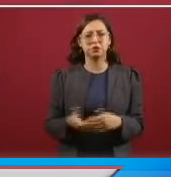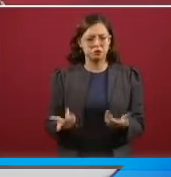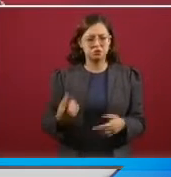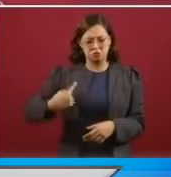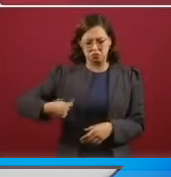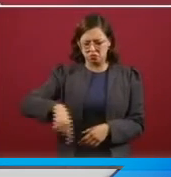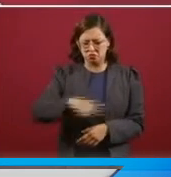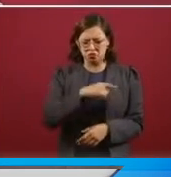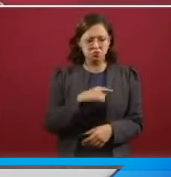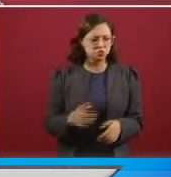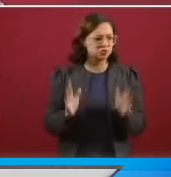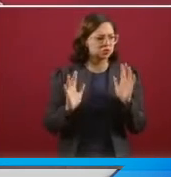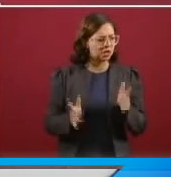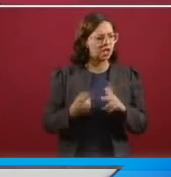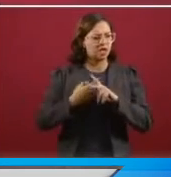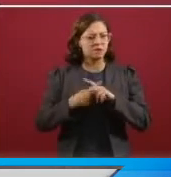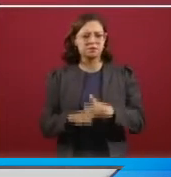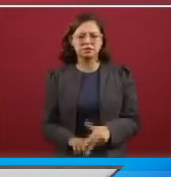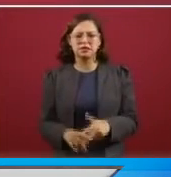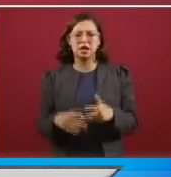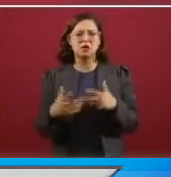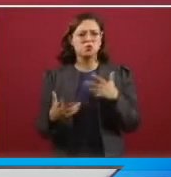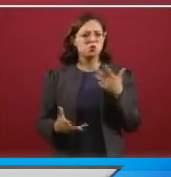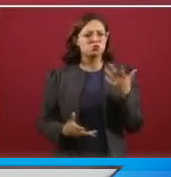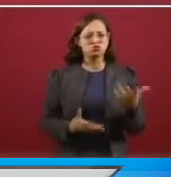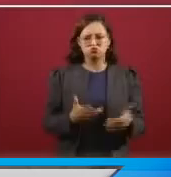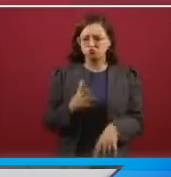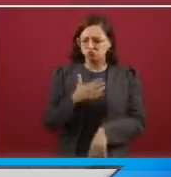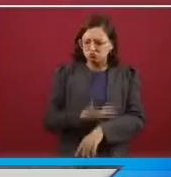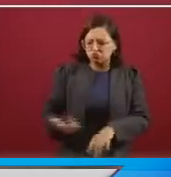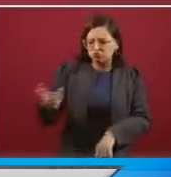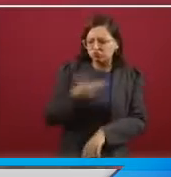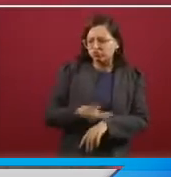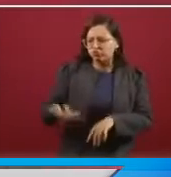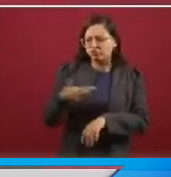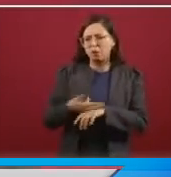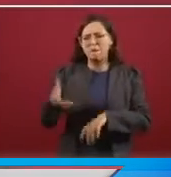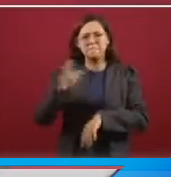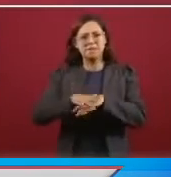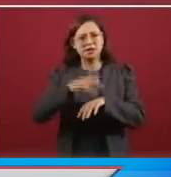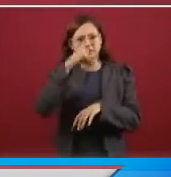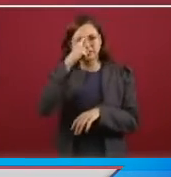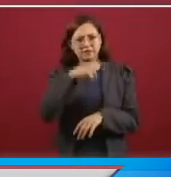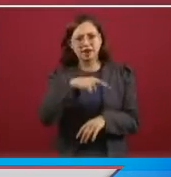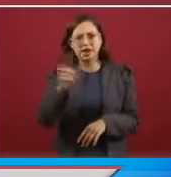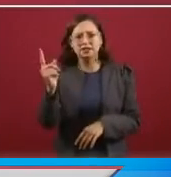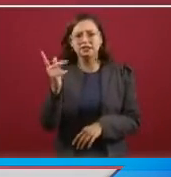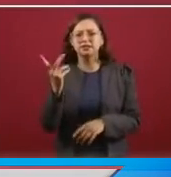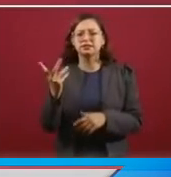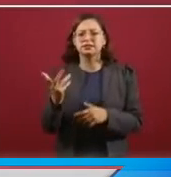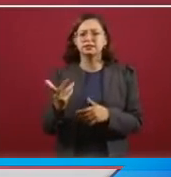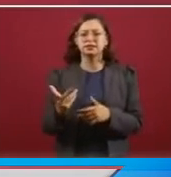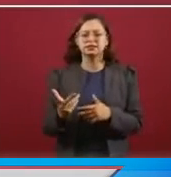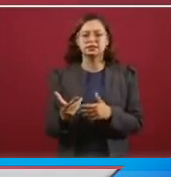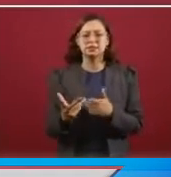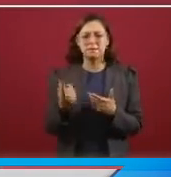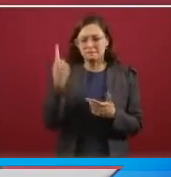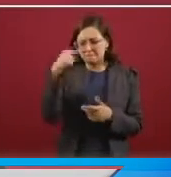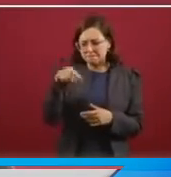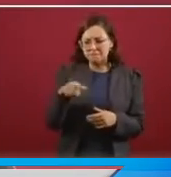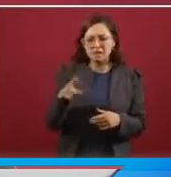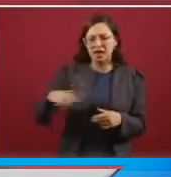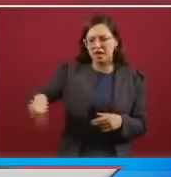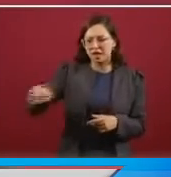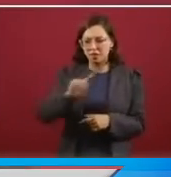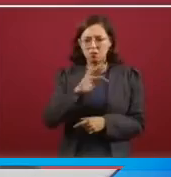humanitario. Aprovechó también para aclarar que las escuelas normales no se van a cerrar. Al contrario, se van a abrir más y los egresados tendrán asegurada